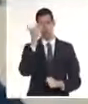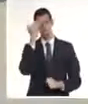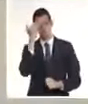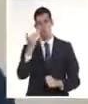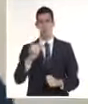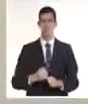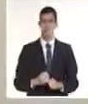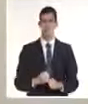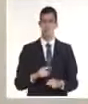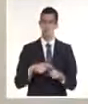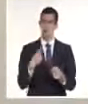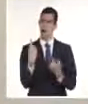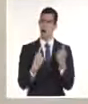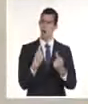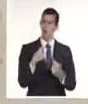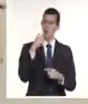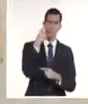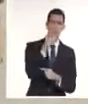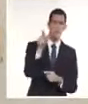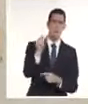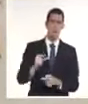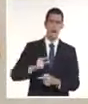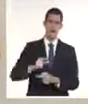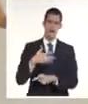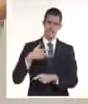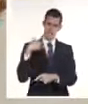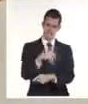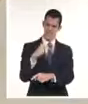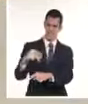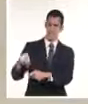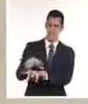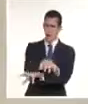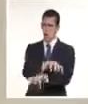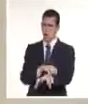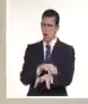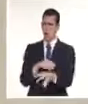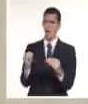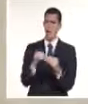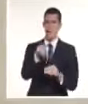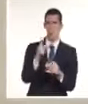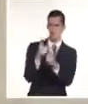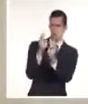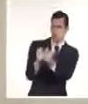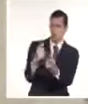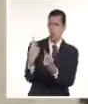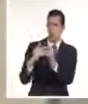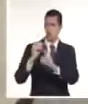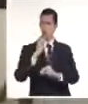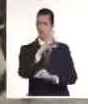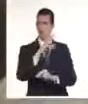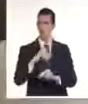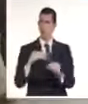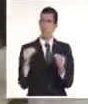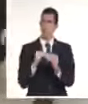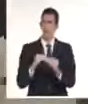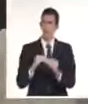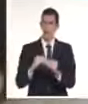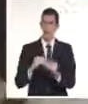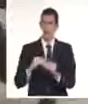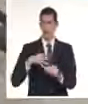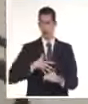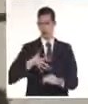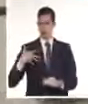los que nos podemos encontrar en nuestra cotidianidad deben ser castigados sin paños tibios y con las moralejas pertinentes para